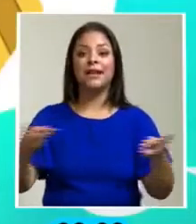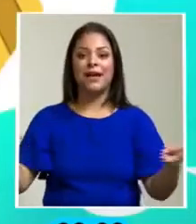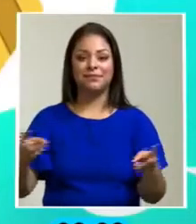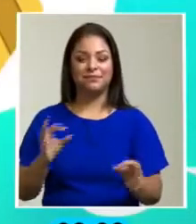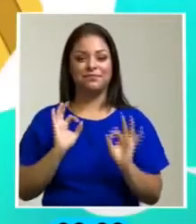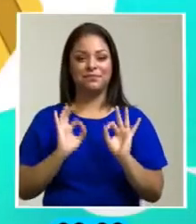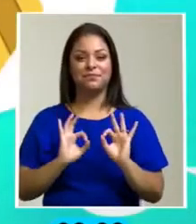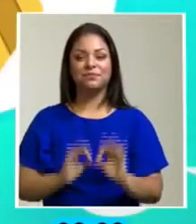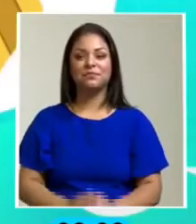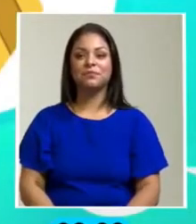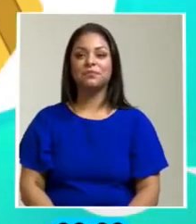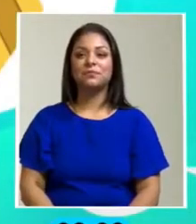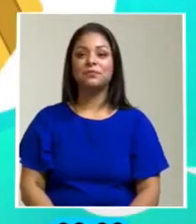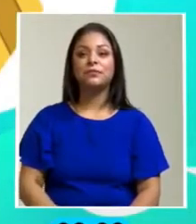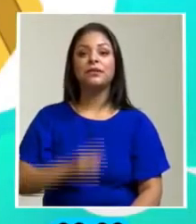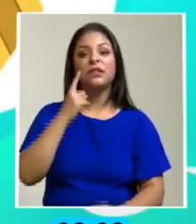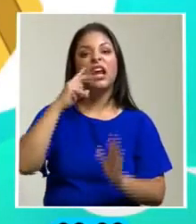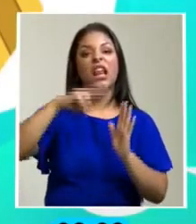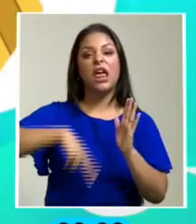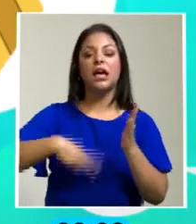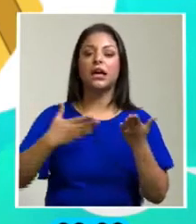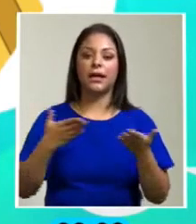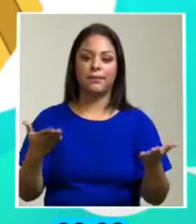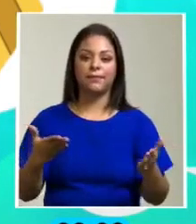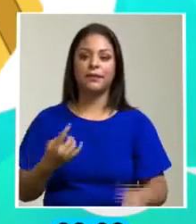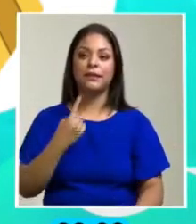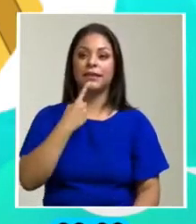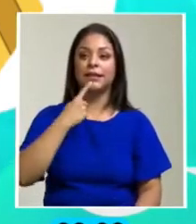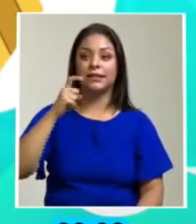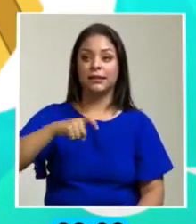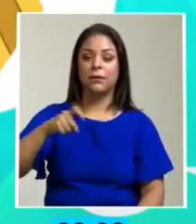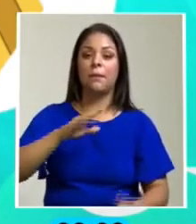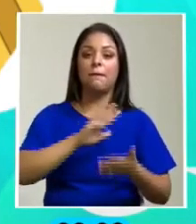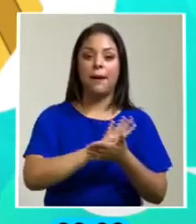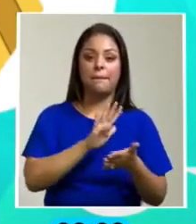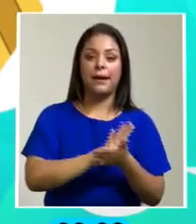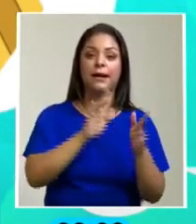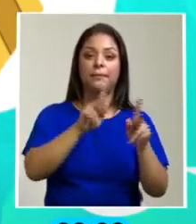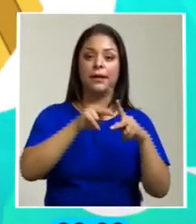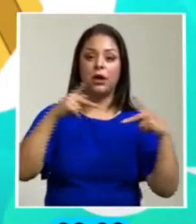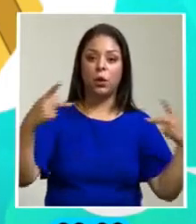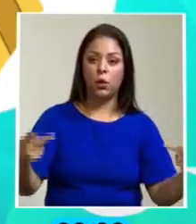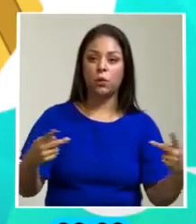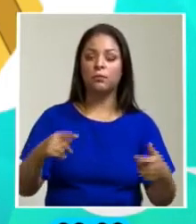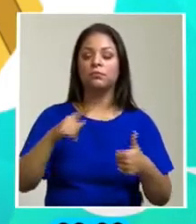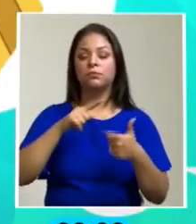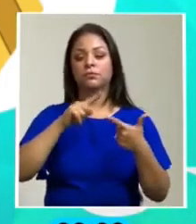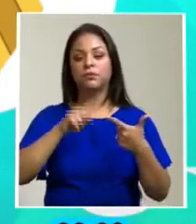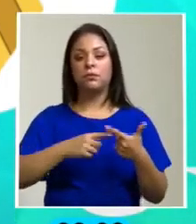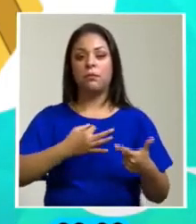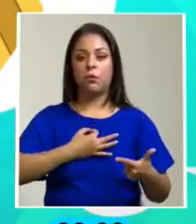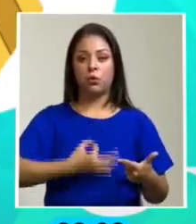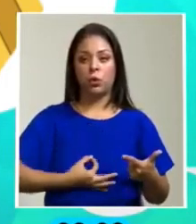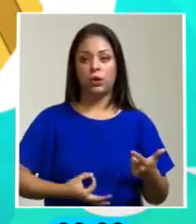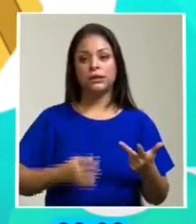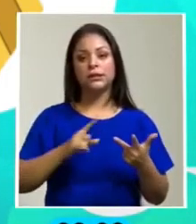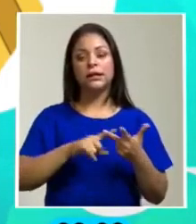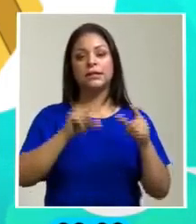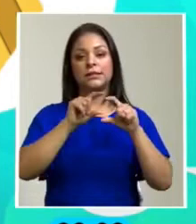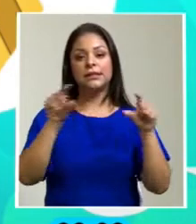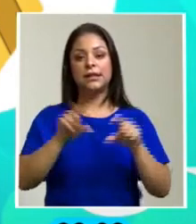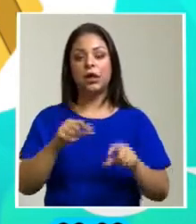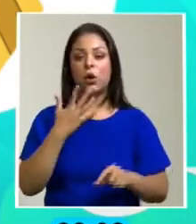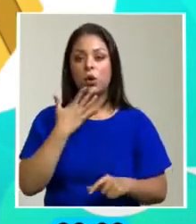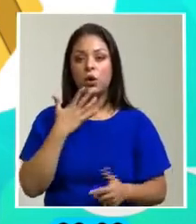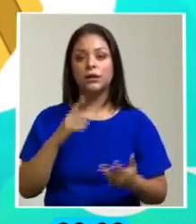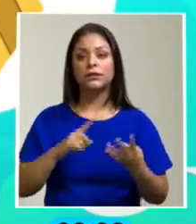Niña Carla, ayúdeme a leerla. Muy bien, vamos a necesitar papel periódico, botones, cintas de colores,